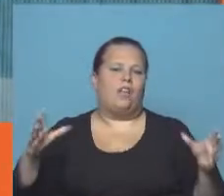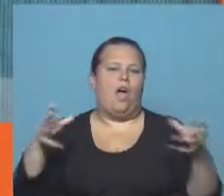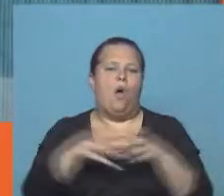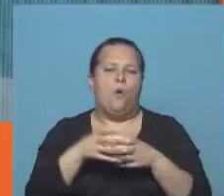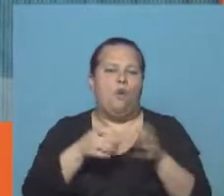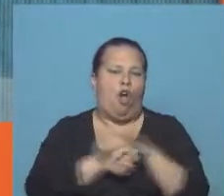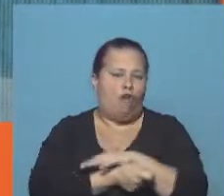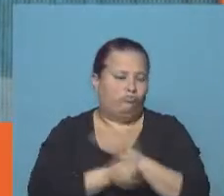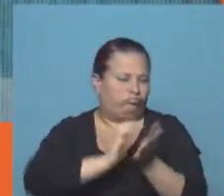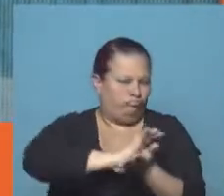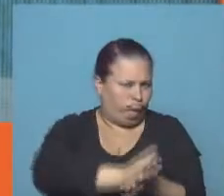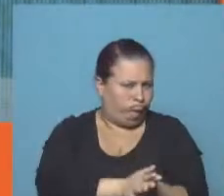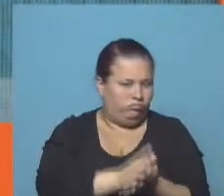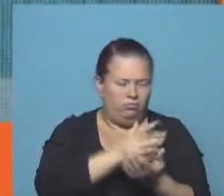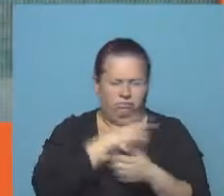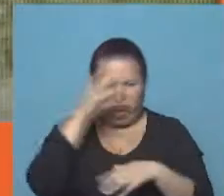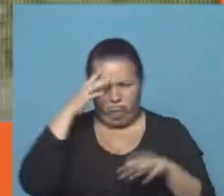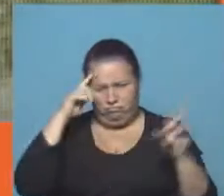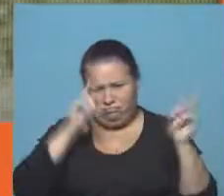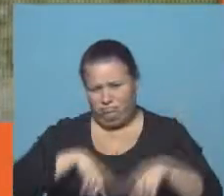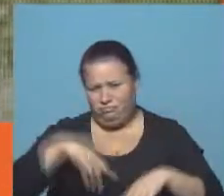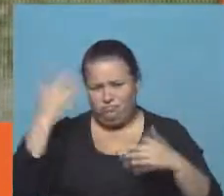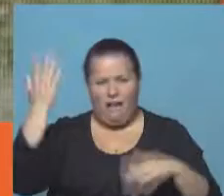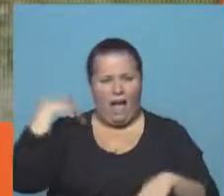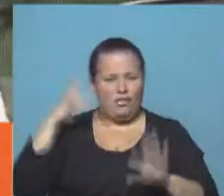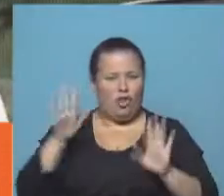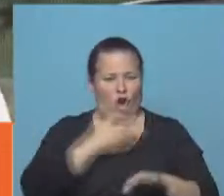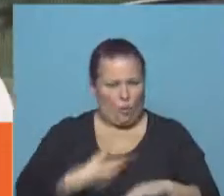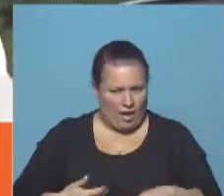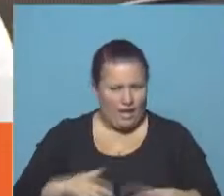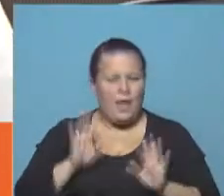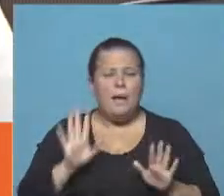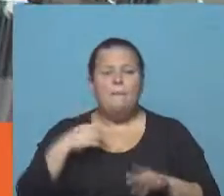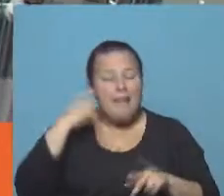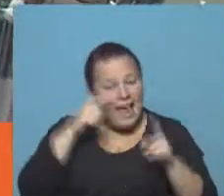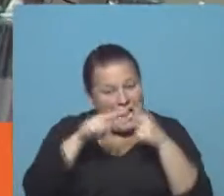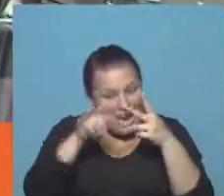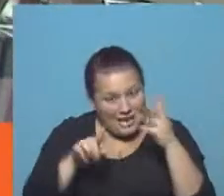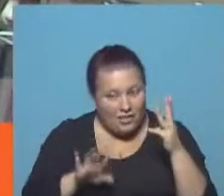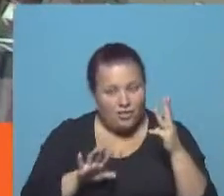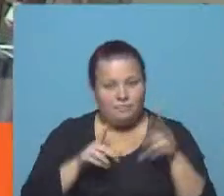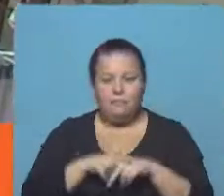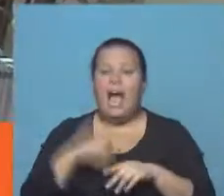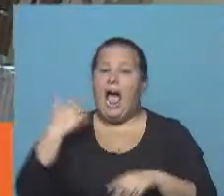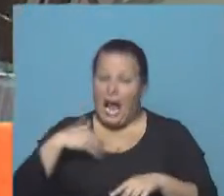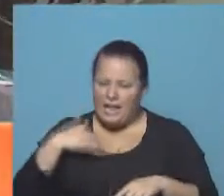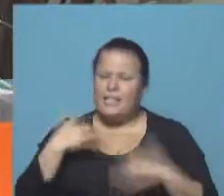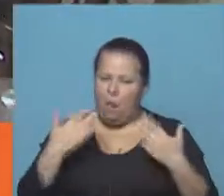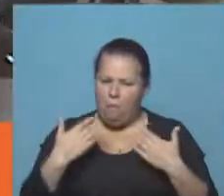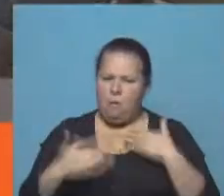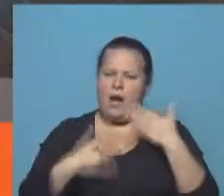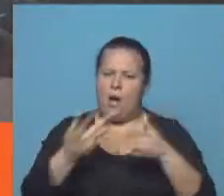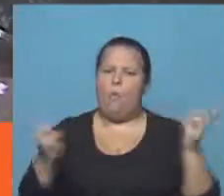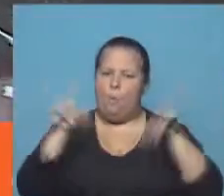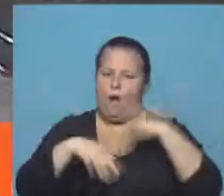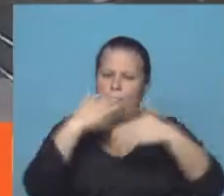de corrupción que fueron descomunales durante la anterior gestión. Ahora, Pablo, me parece que sobre esas bases la Argentina tiene posibilidades de empezar